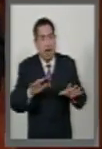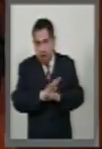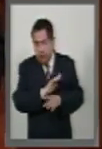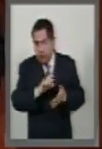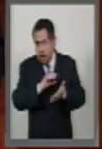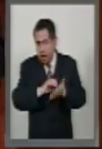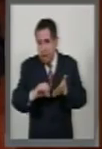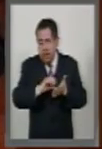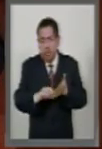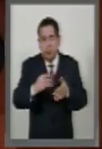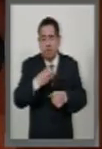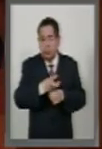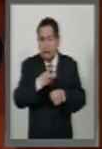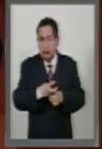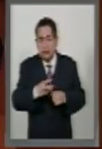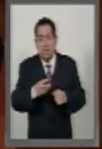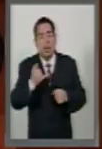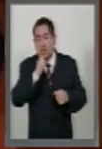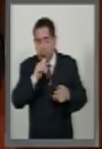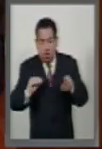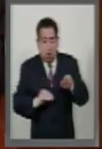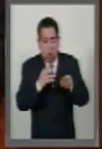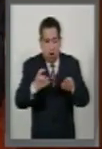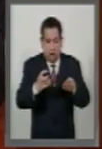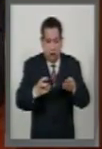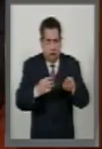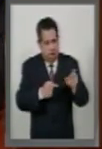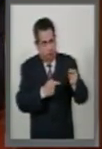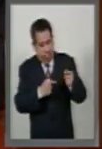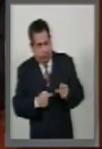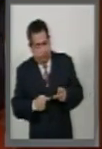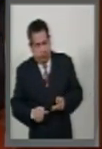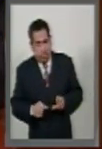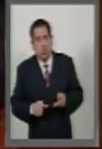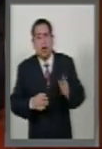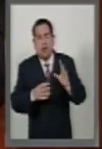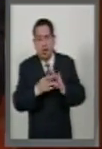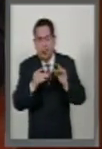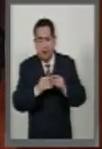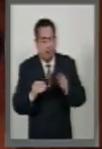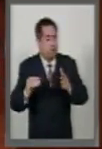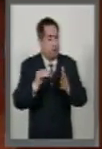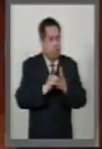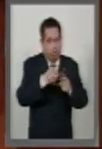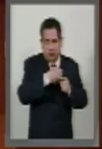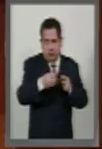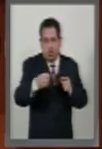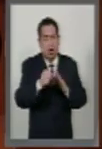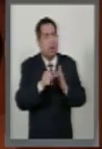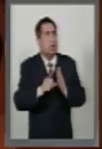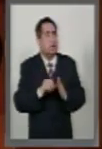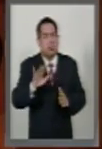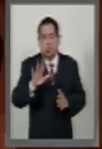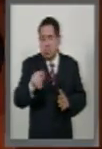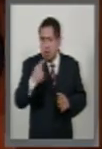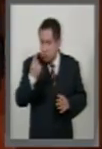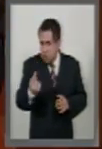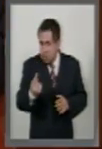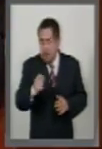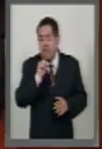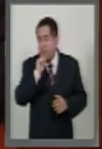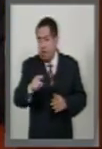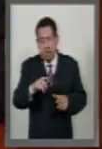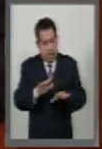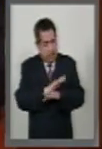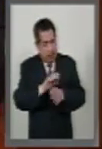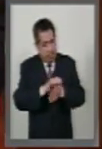el párrafo tercero y se adiciona un cuarto, recorriéndose el subsecuente en su orden al artículo 51 y se